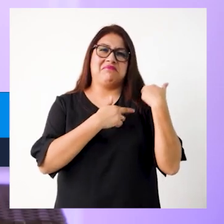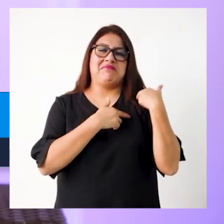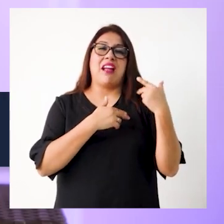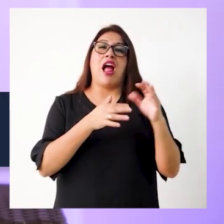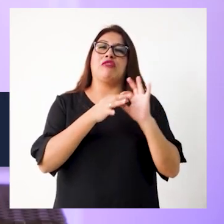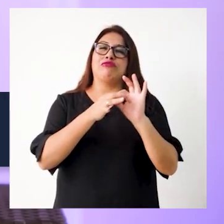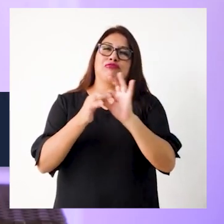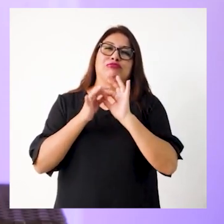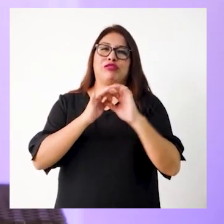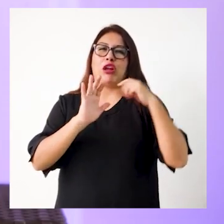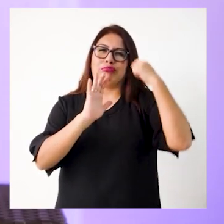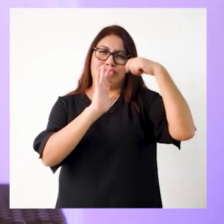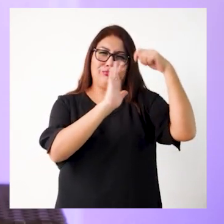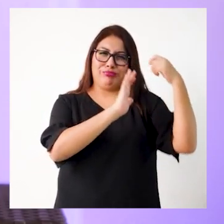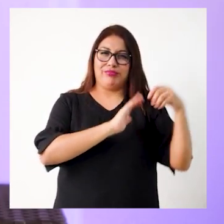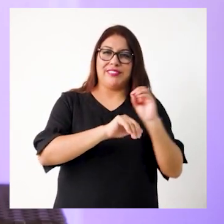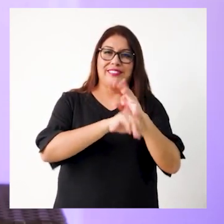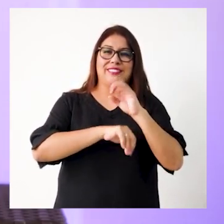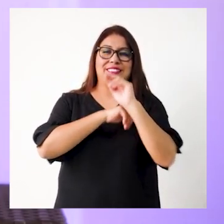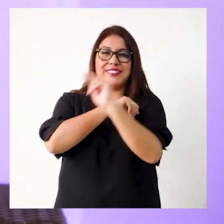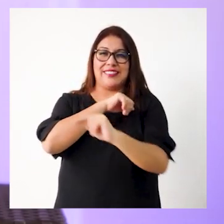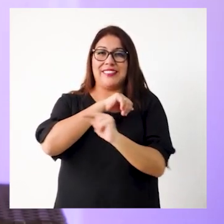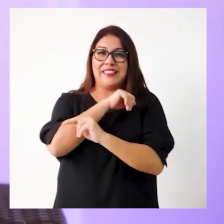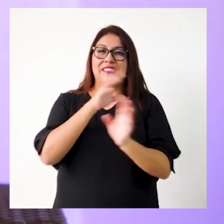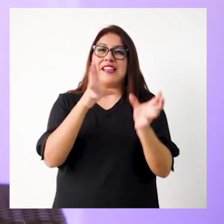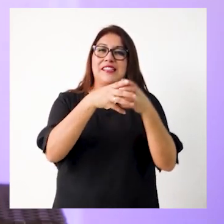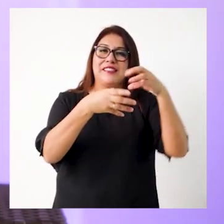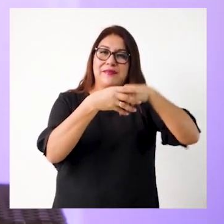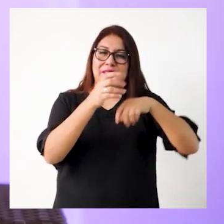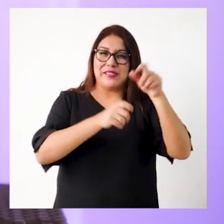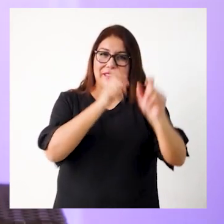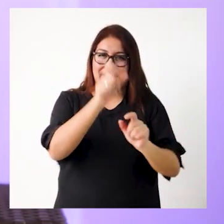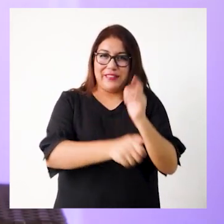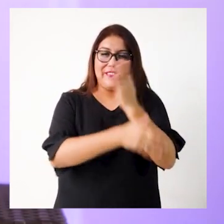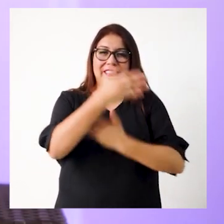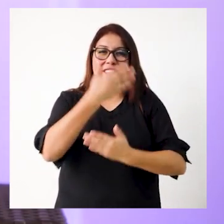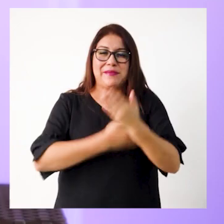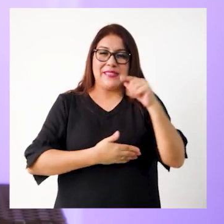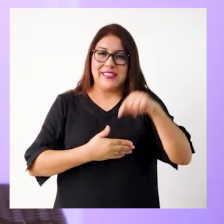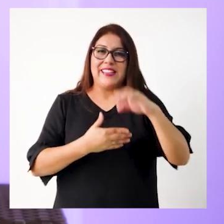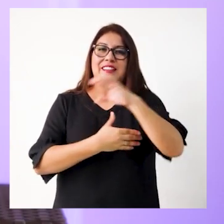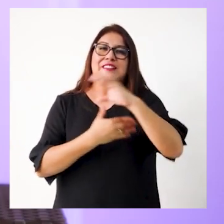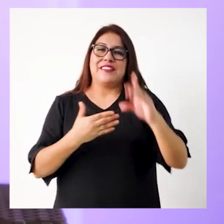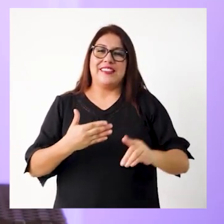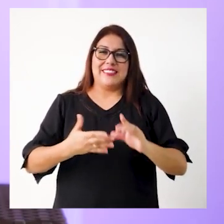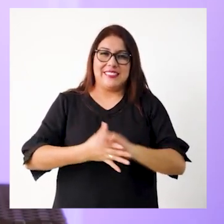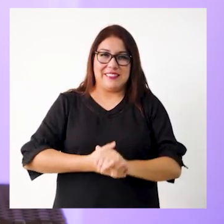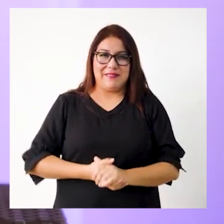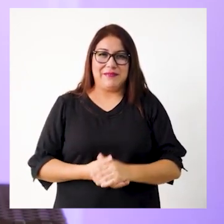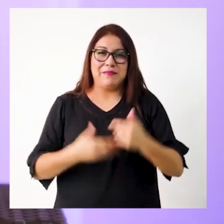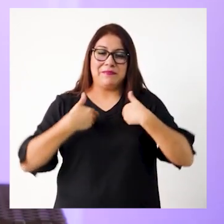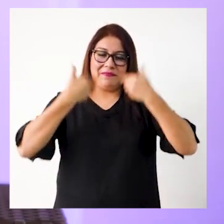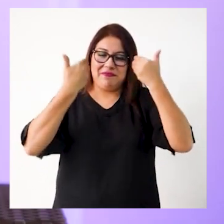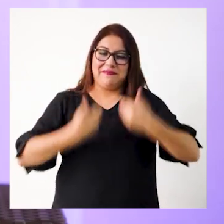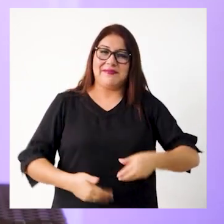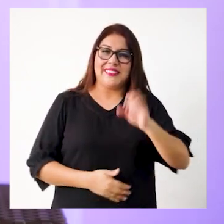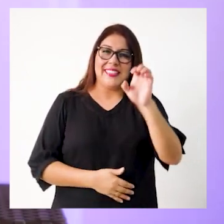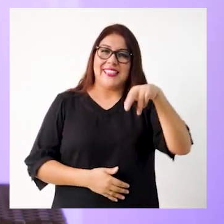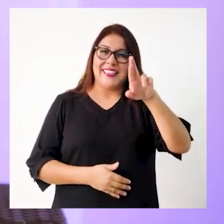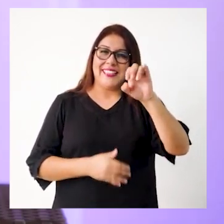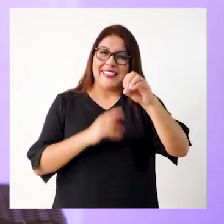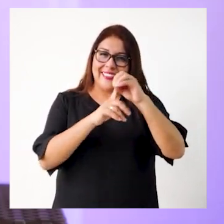producido por la Unidad de Comunicaciones del Consejo Nacional para la Integración de la Persona con Discapacidad. Su